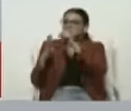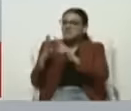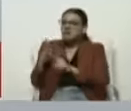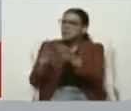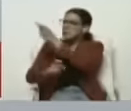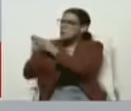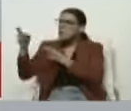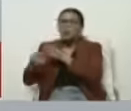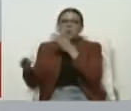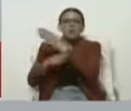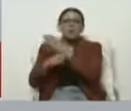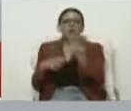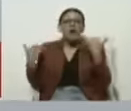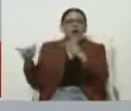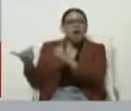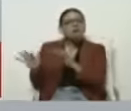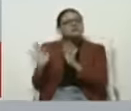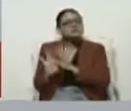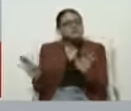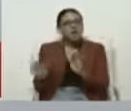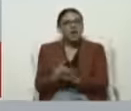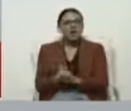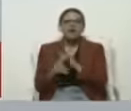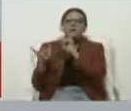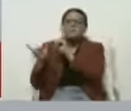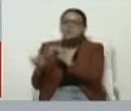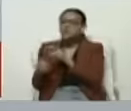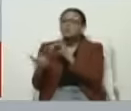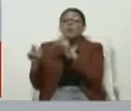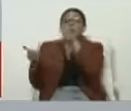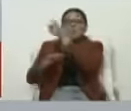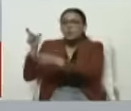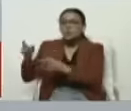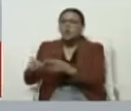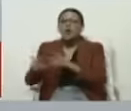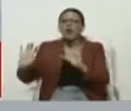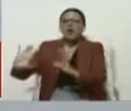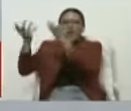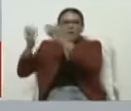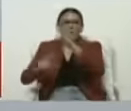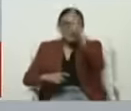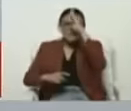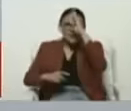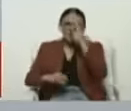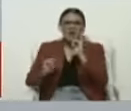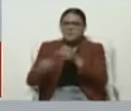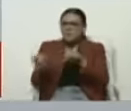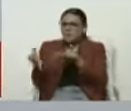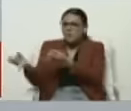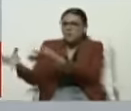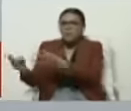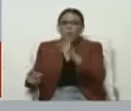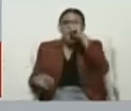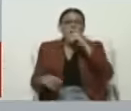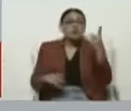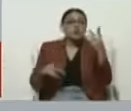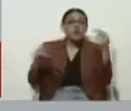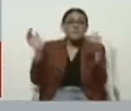él, los que quemaron la ciudad de Barinas en las guarimbas del año